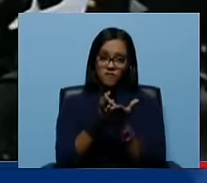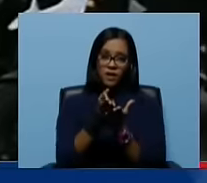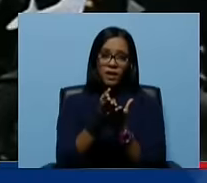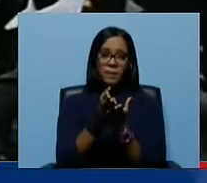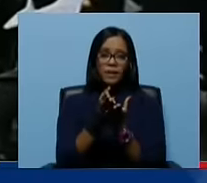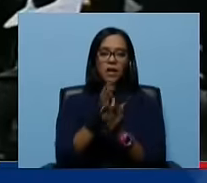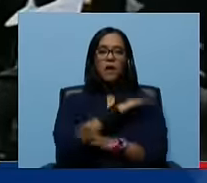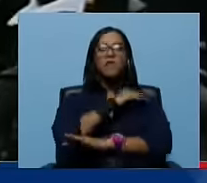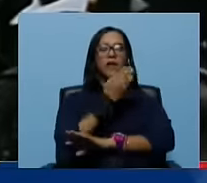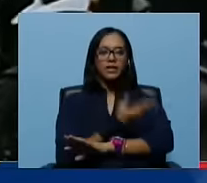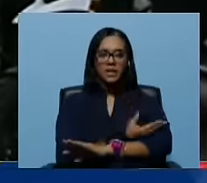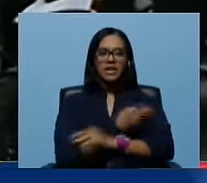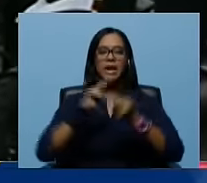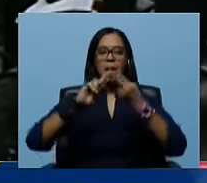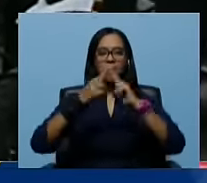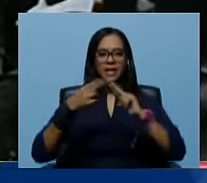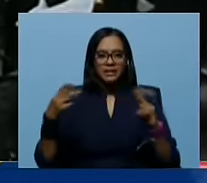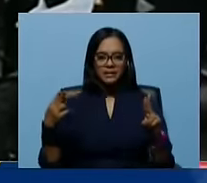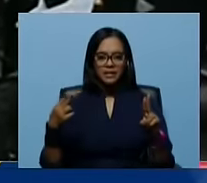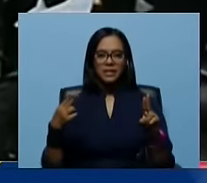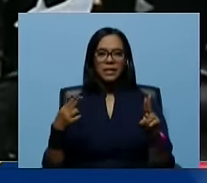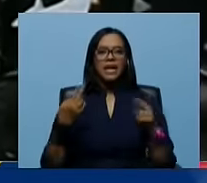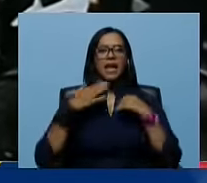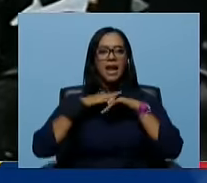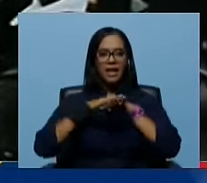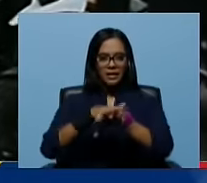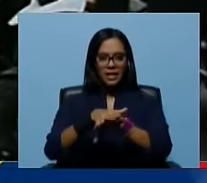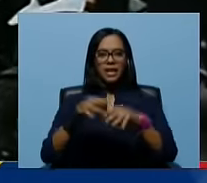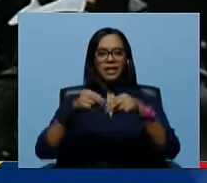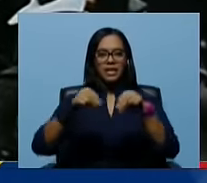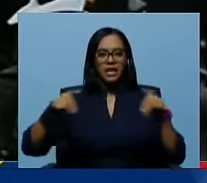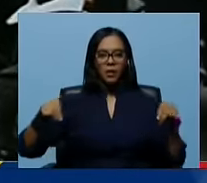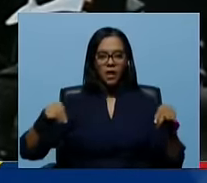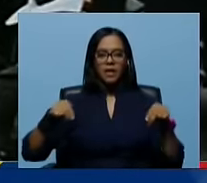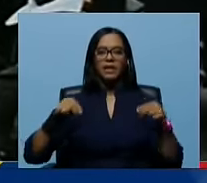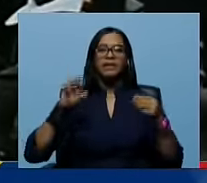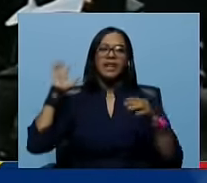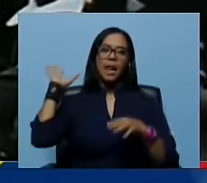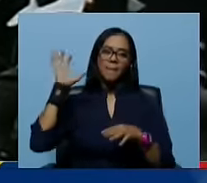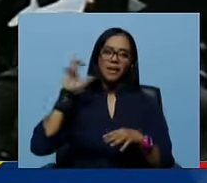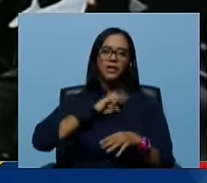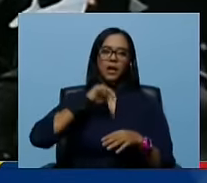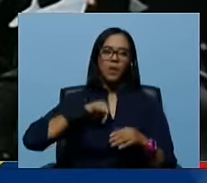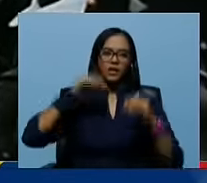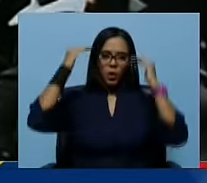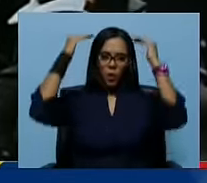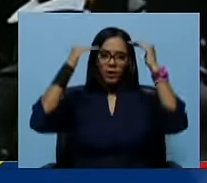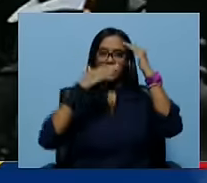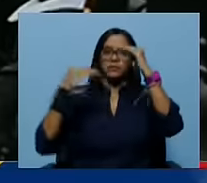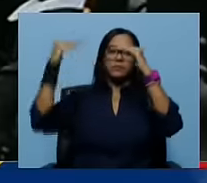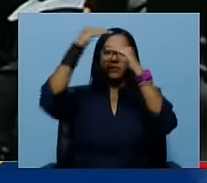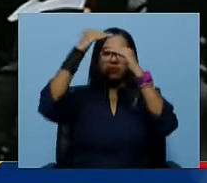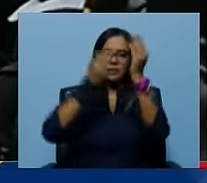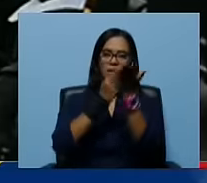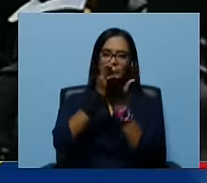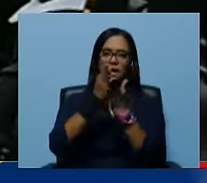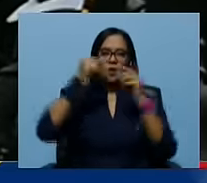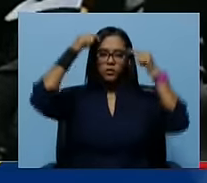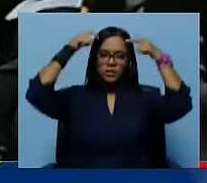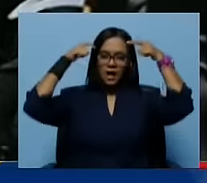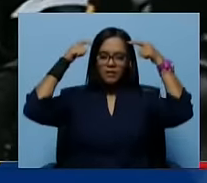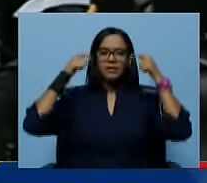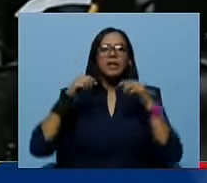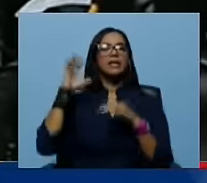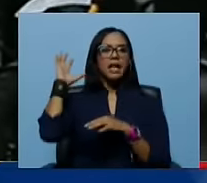para fortalecer la paz, la integridad territorial de la patria de nuestro comandante supremo y eterno Hugo Chávez, de